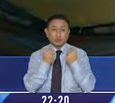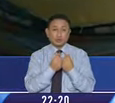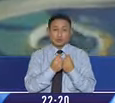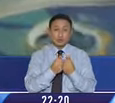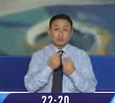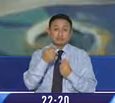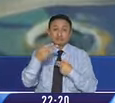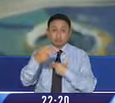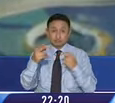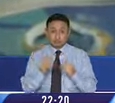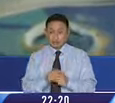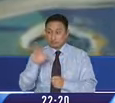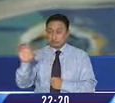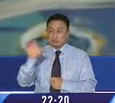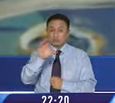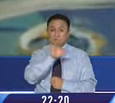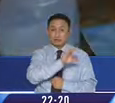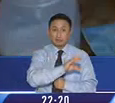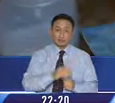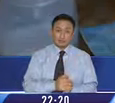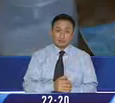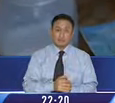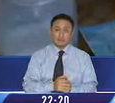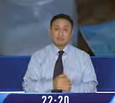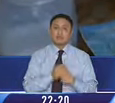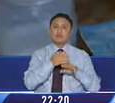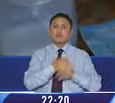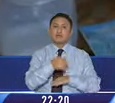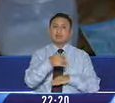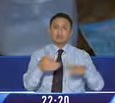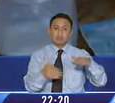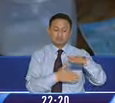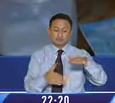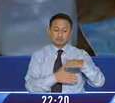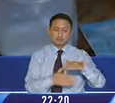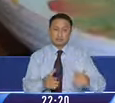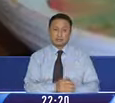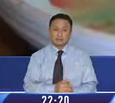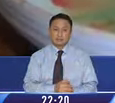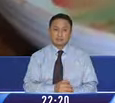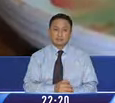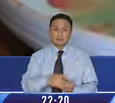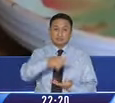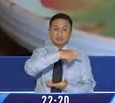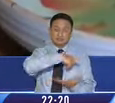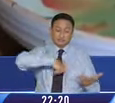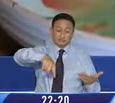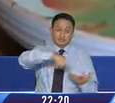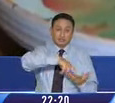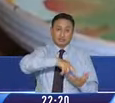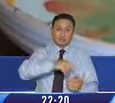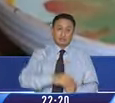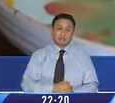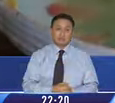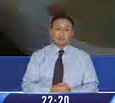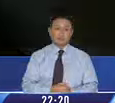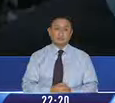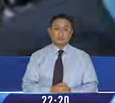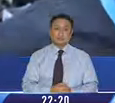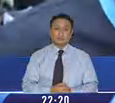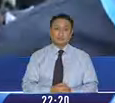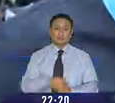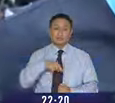varias habitaciones. Luego, lo que hacía de cocina y los platos de la otra noche. Había deficiencia